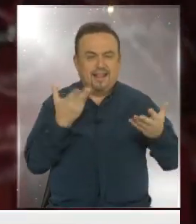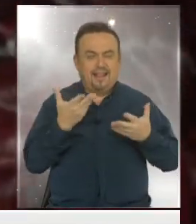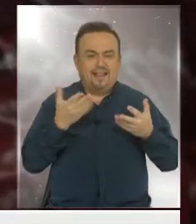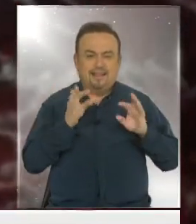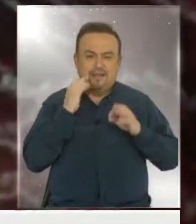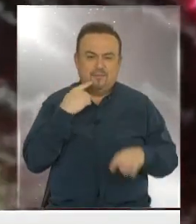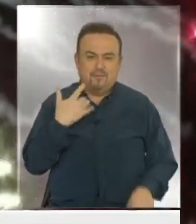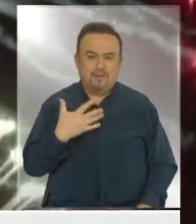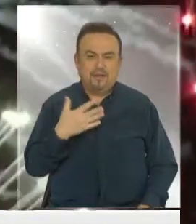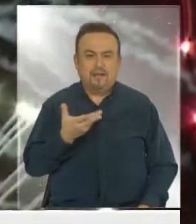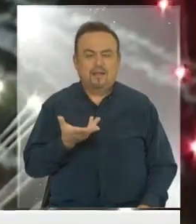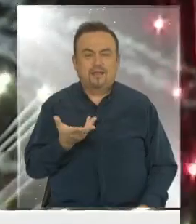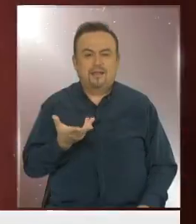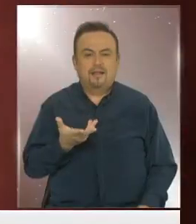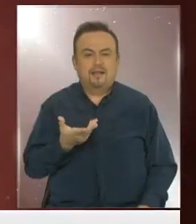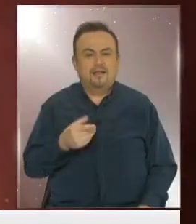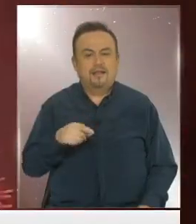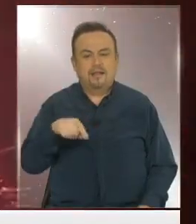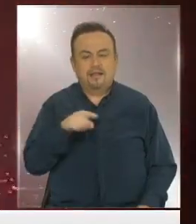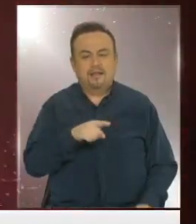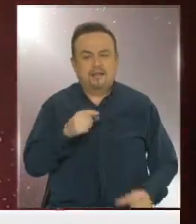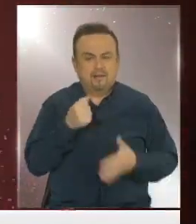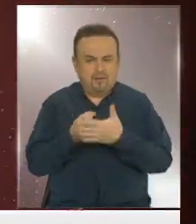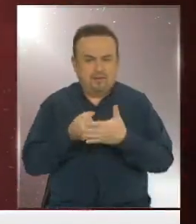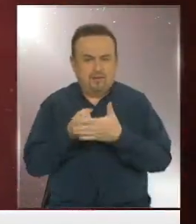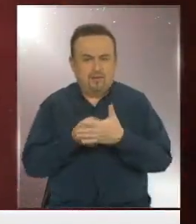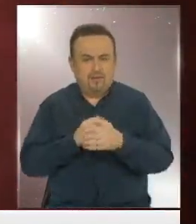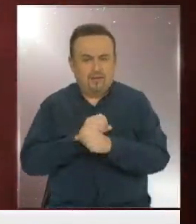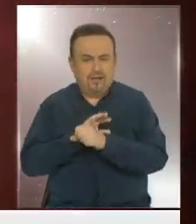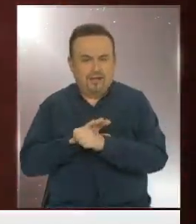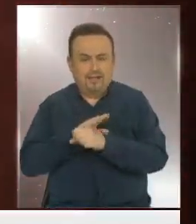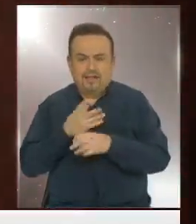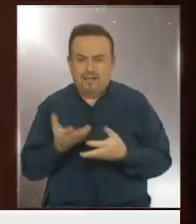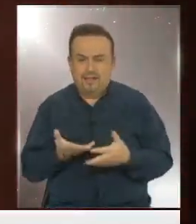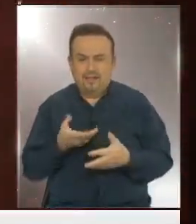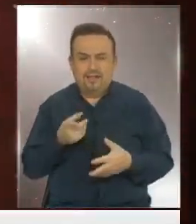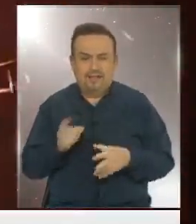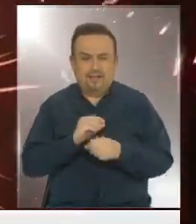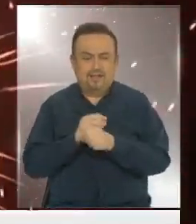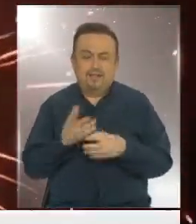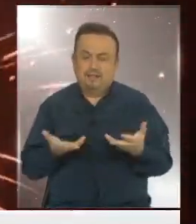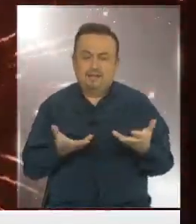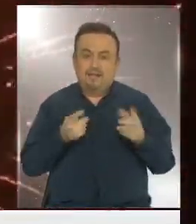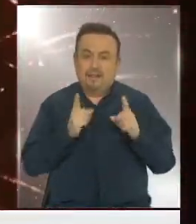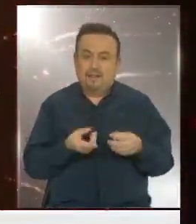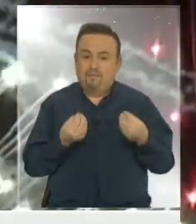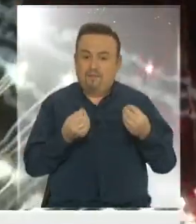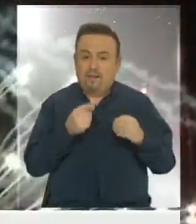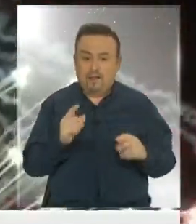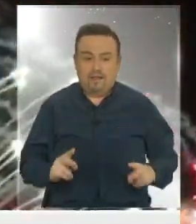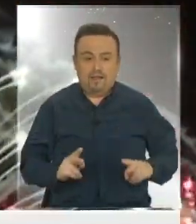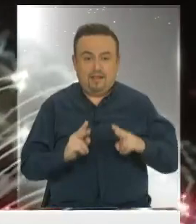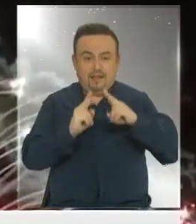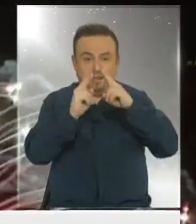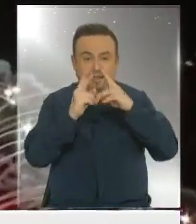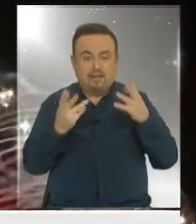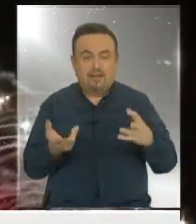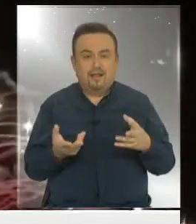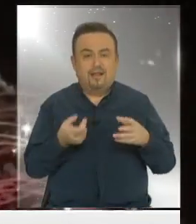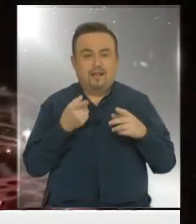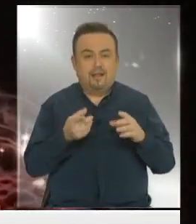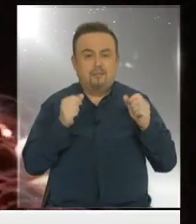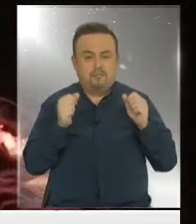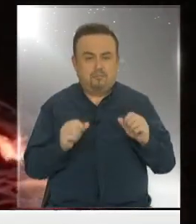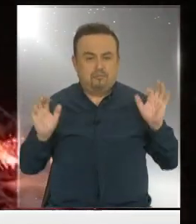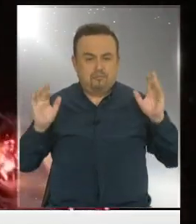papel tan, tan relevante en la batalla contra el nuevo coronavirus. Sí, lo bueno además es que la Torre Eiffel, las personas